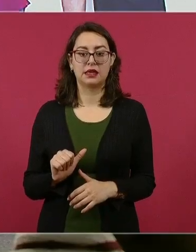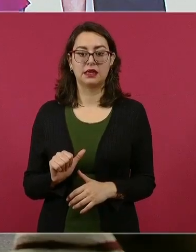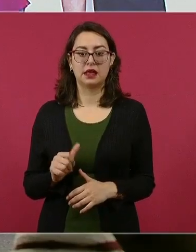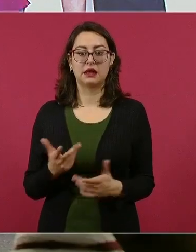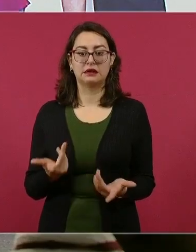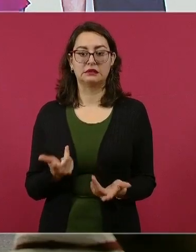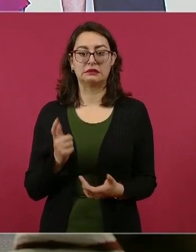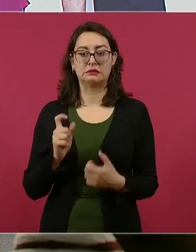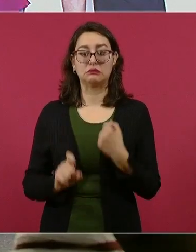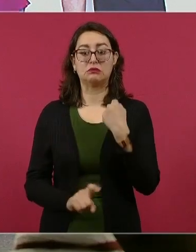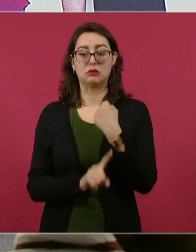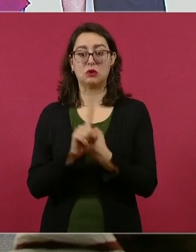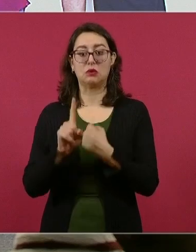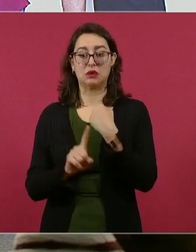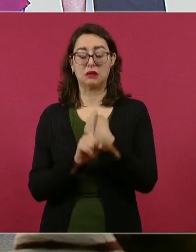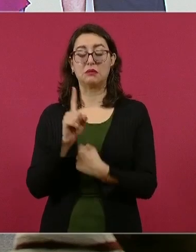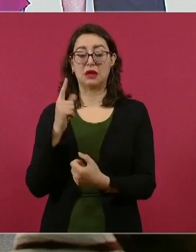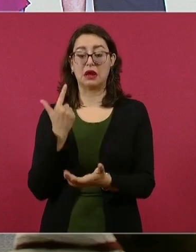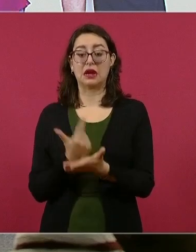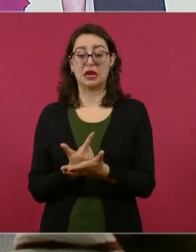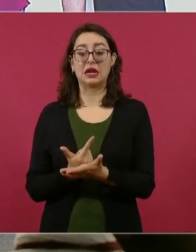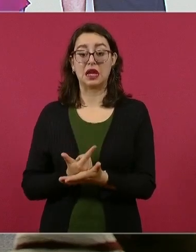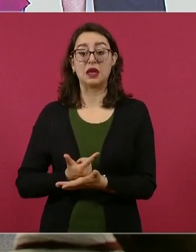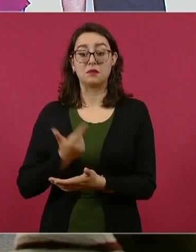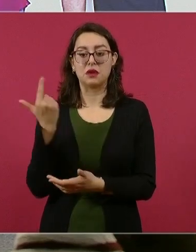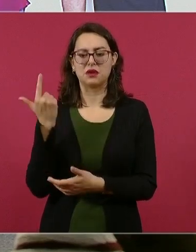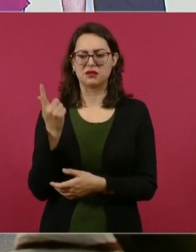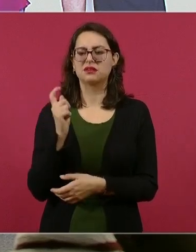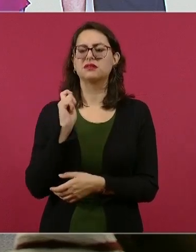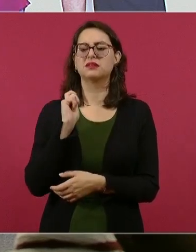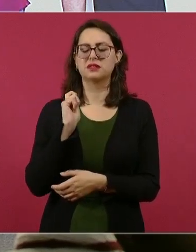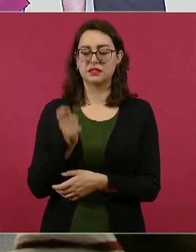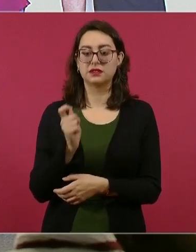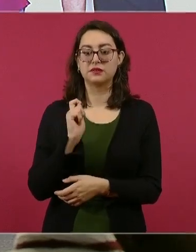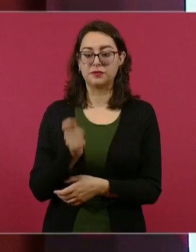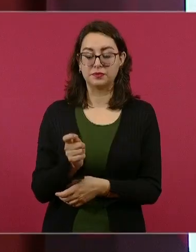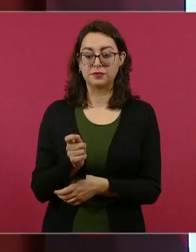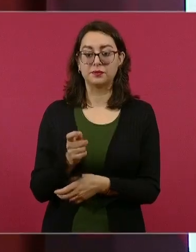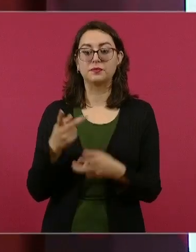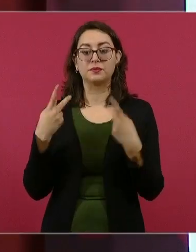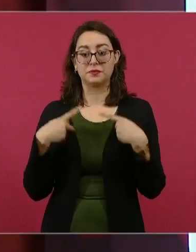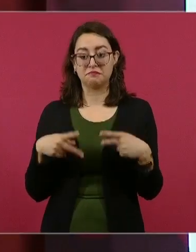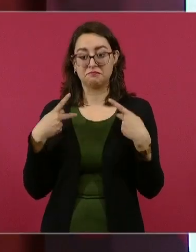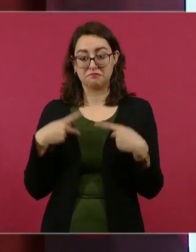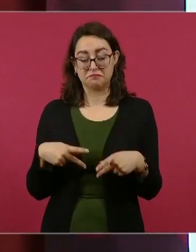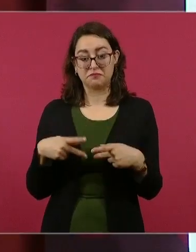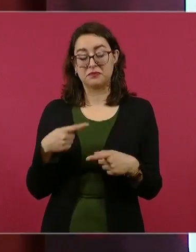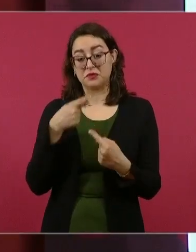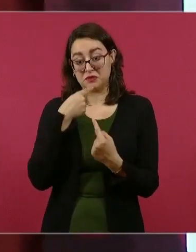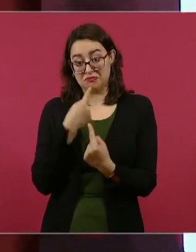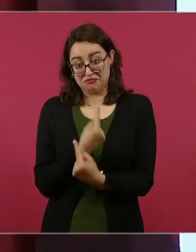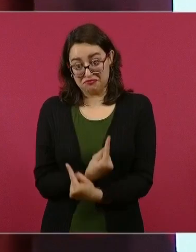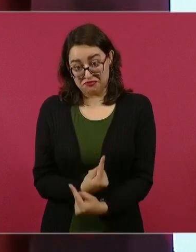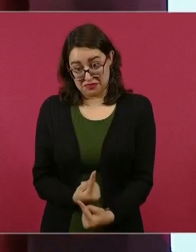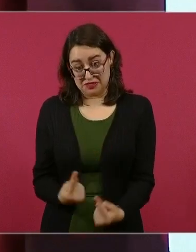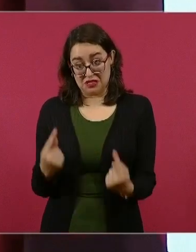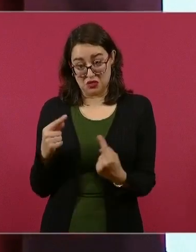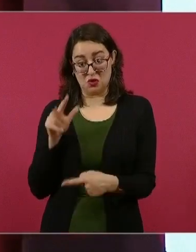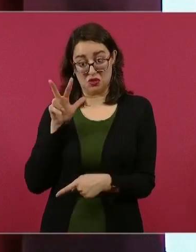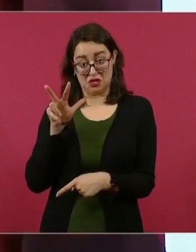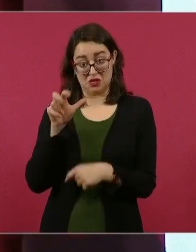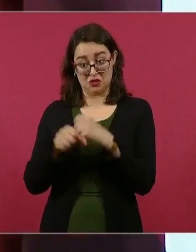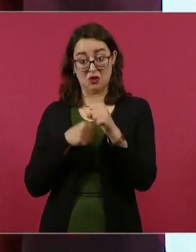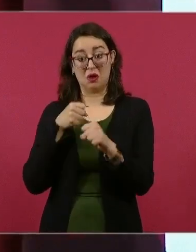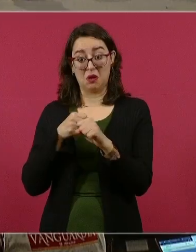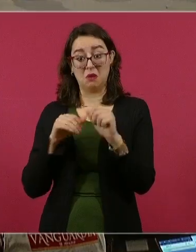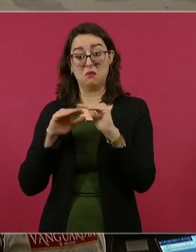problema importante. La violencia en donde se usa a las personas menores de edad, niños, niñas, para